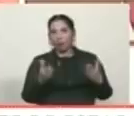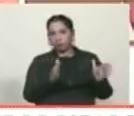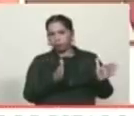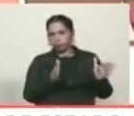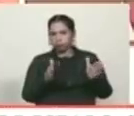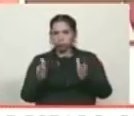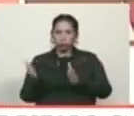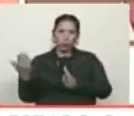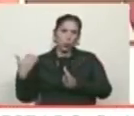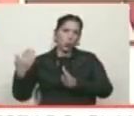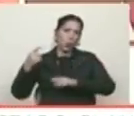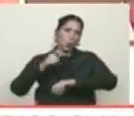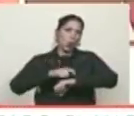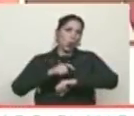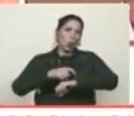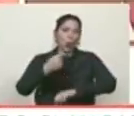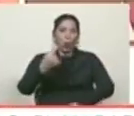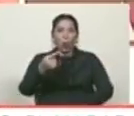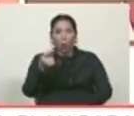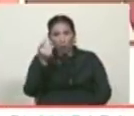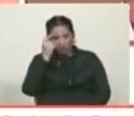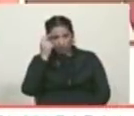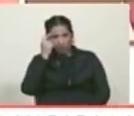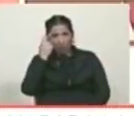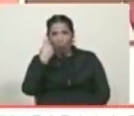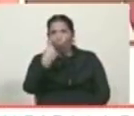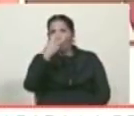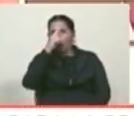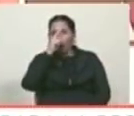horas, algunos días, un año del injusto